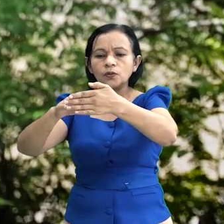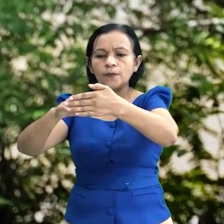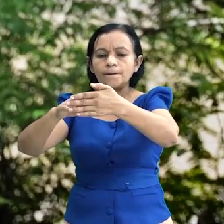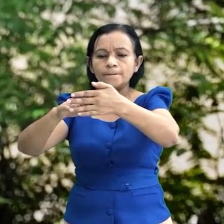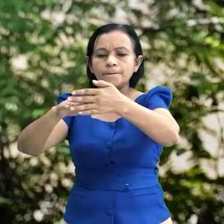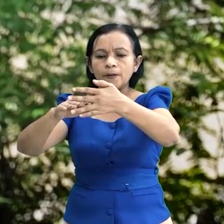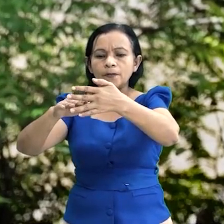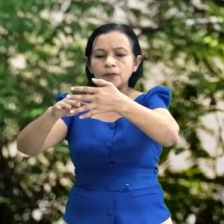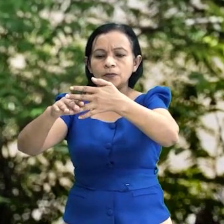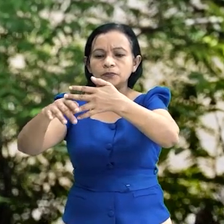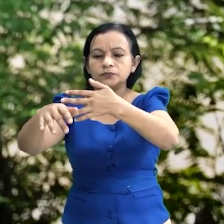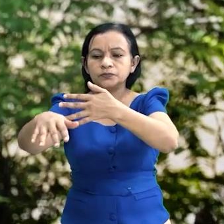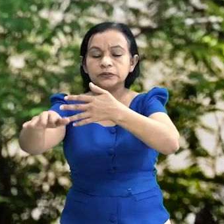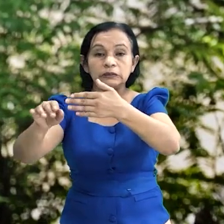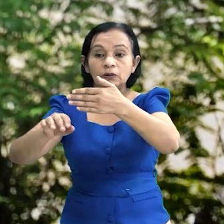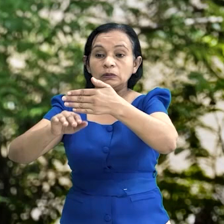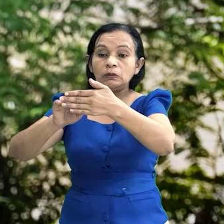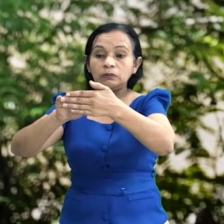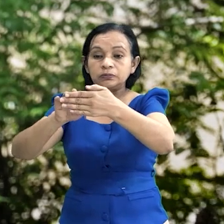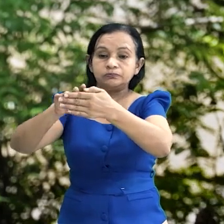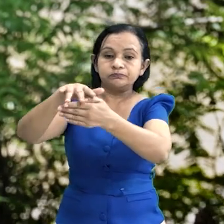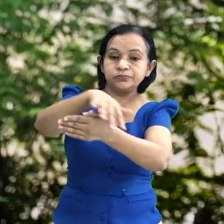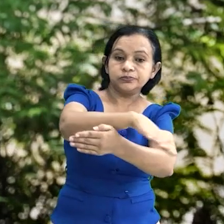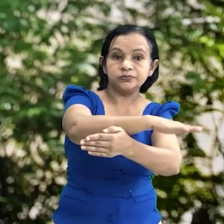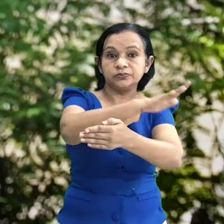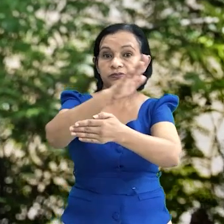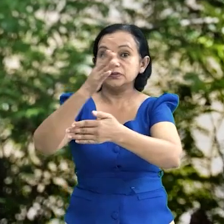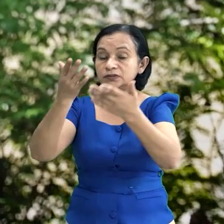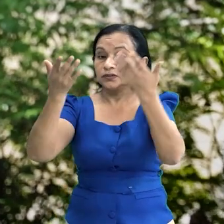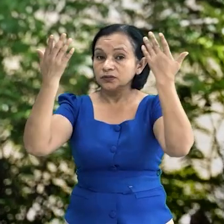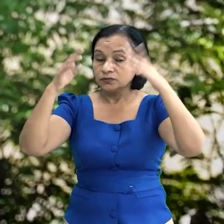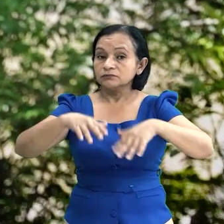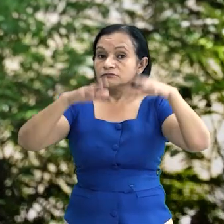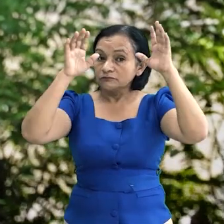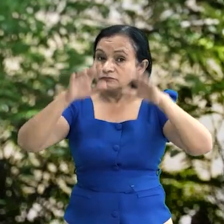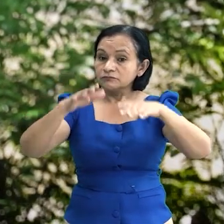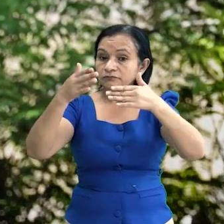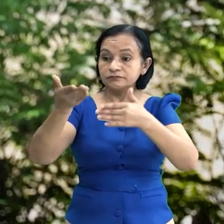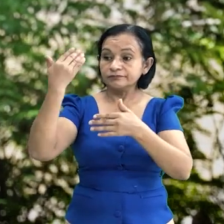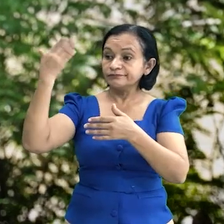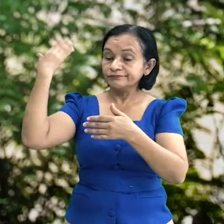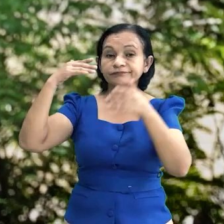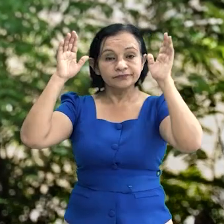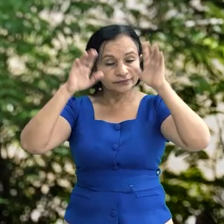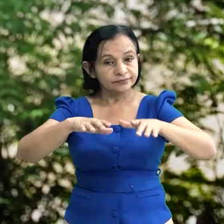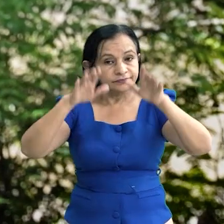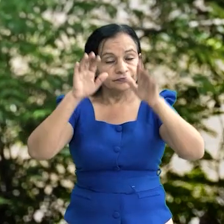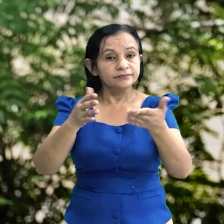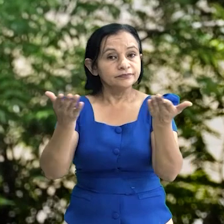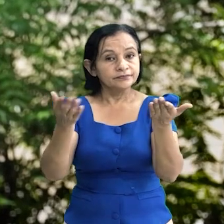hace que el río se desborde, y también por las constantes lluvias que han habido últimamente. Sin embargo,